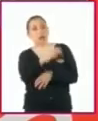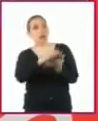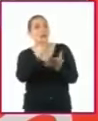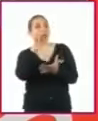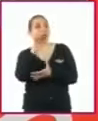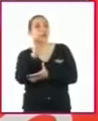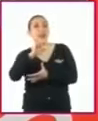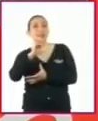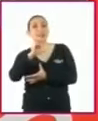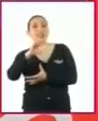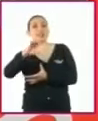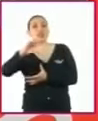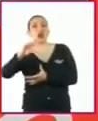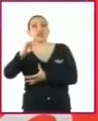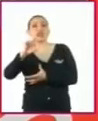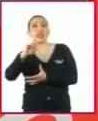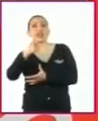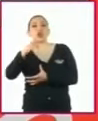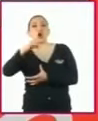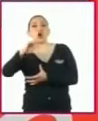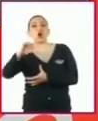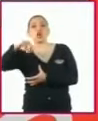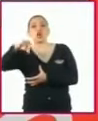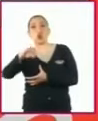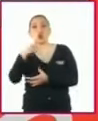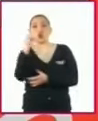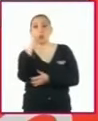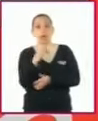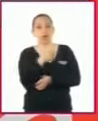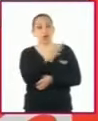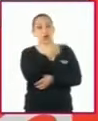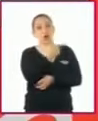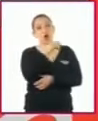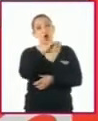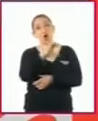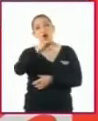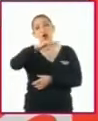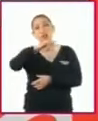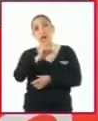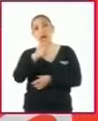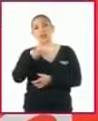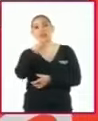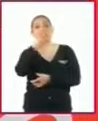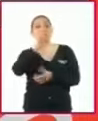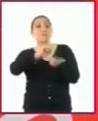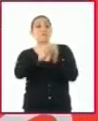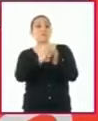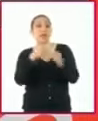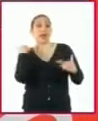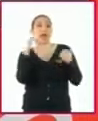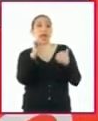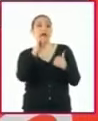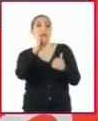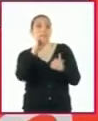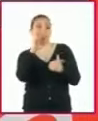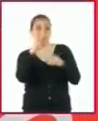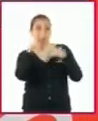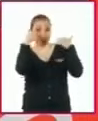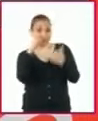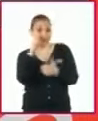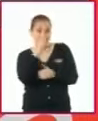de Francesco de Giocondo, aunque también el nombre La Gioconda se traduce como la alegre, aunque no se ve muy alegre,